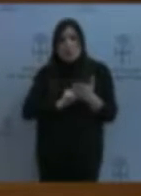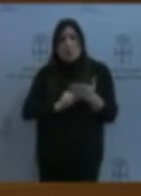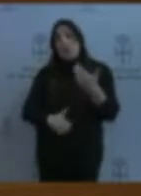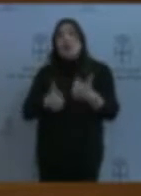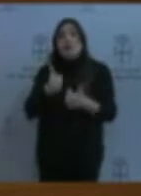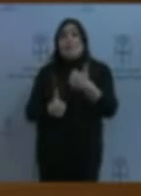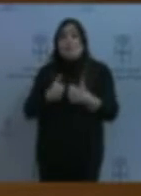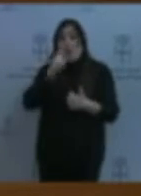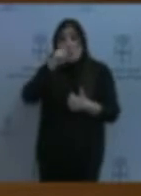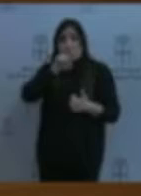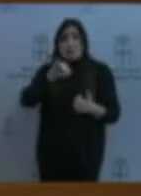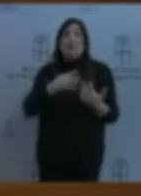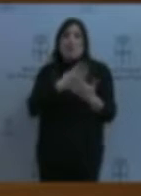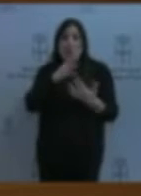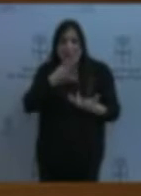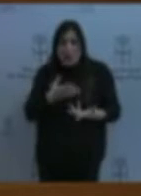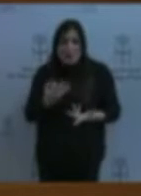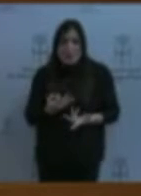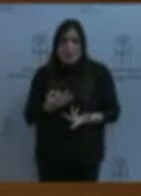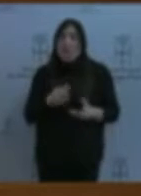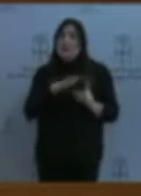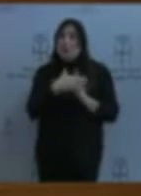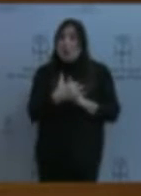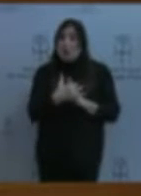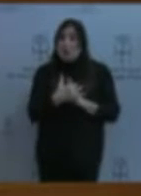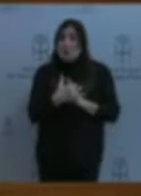La situación es la siguiente.